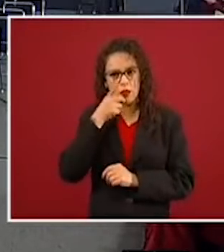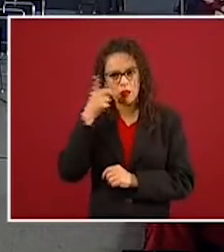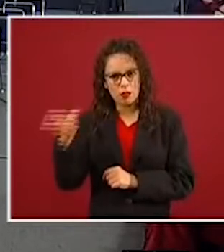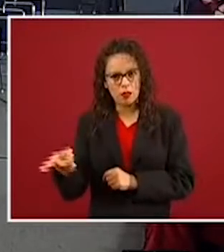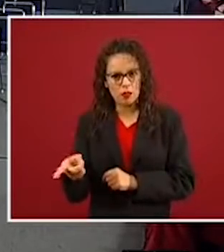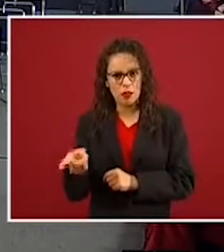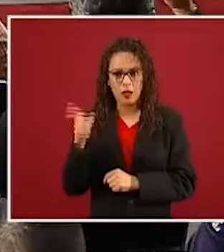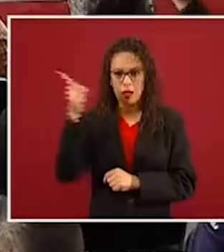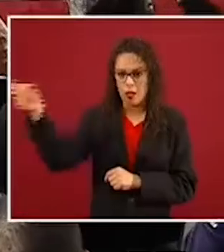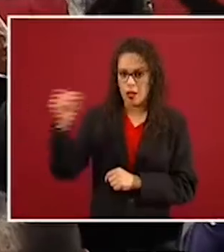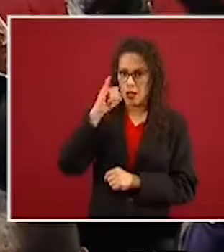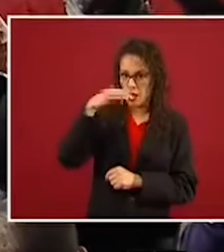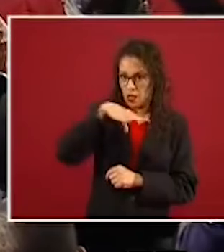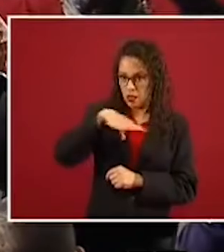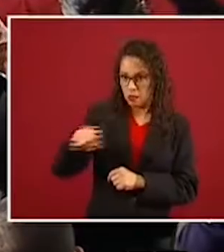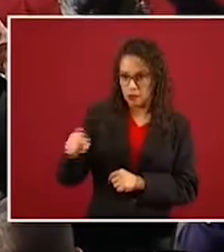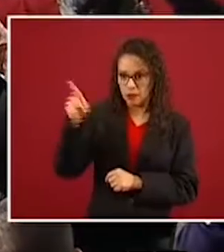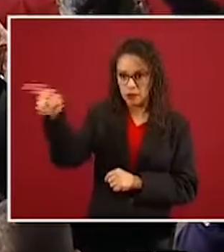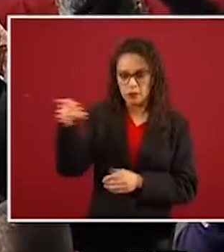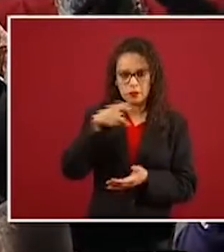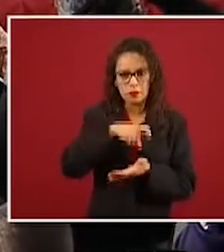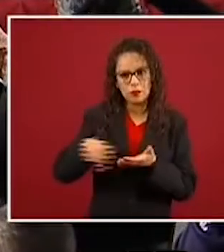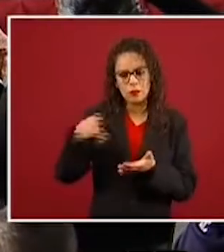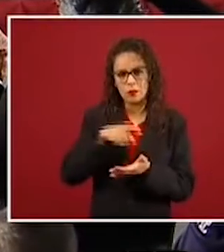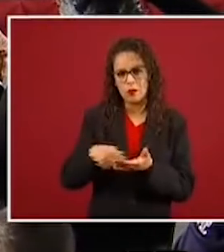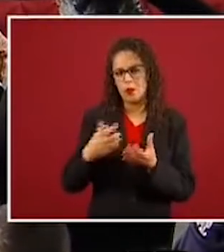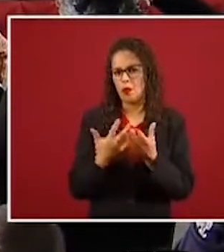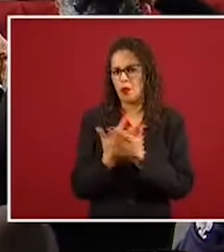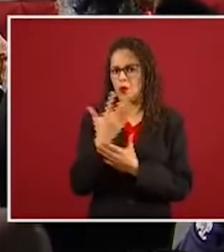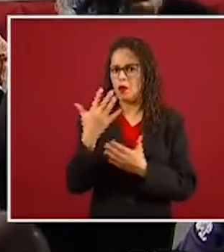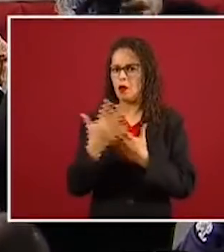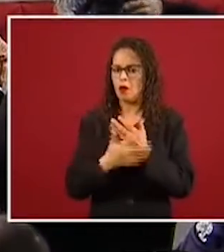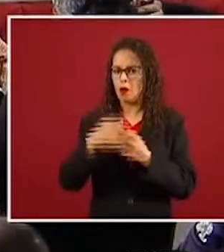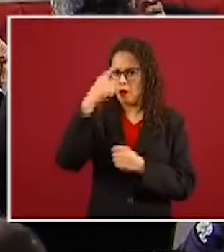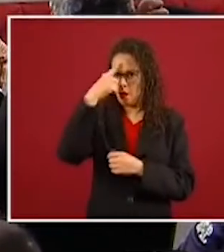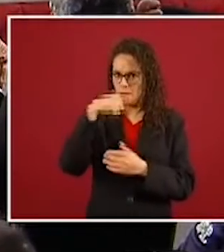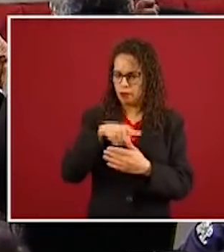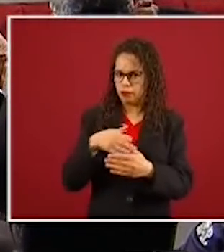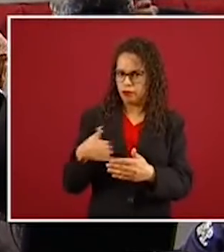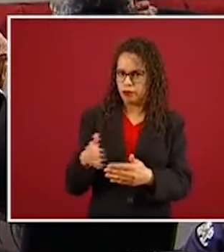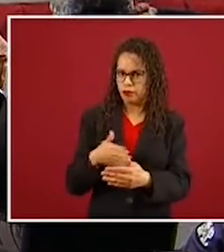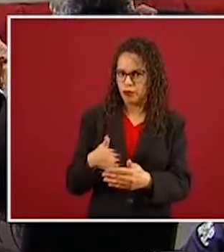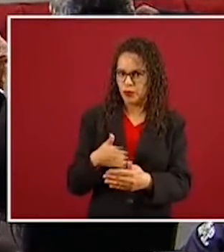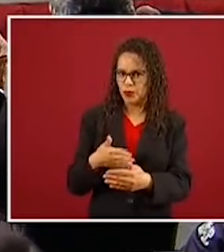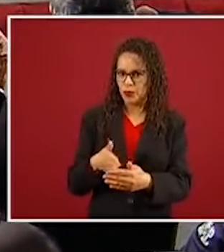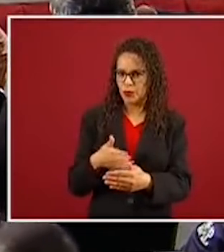seguro había comprado guantes de cocina para